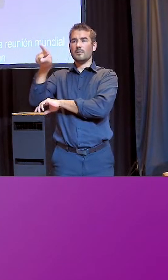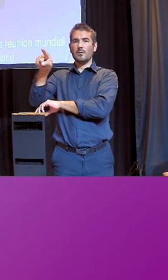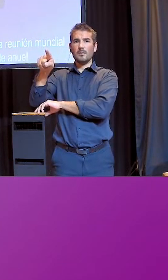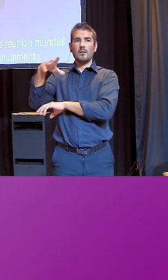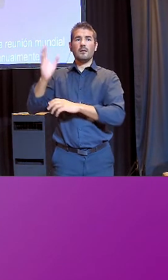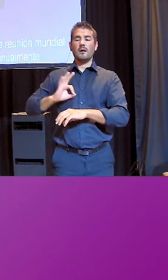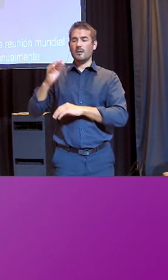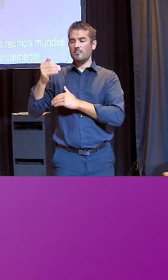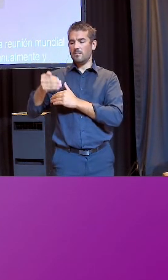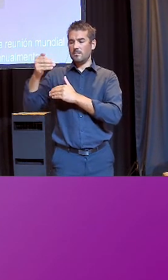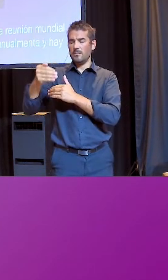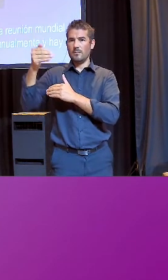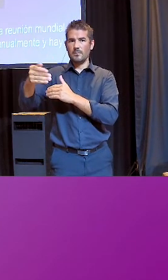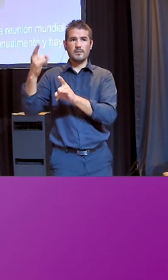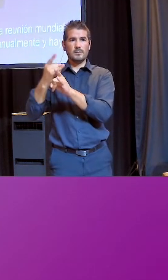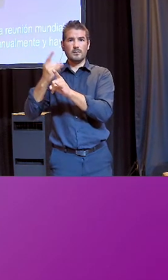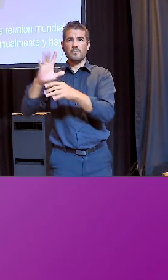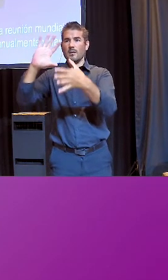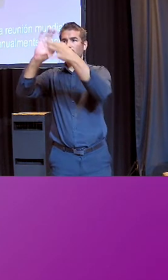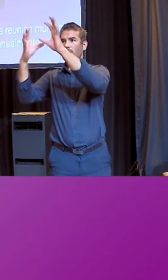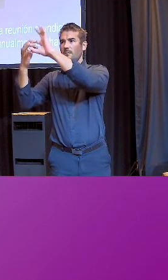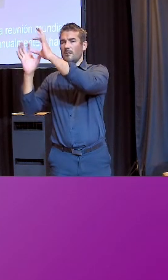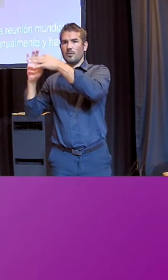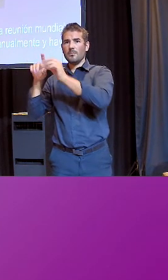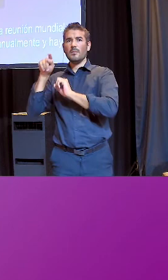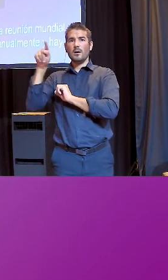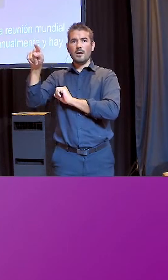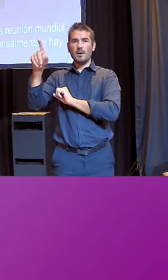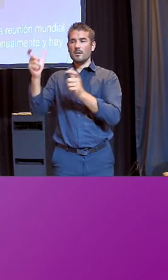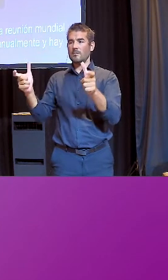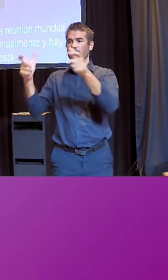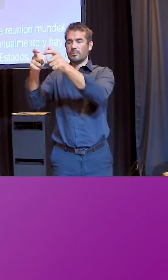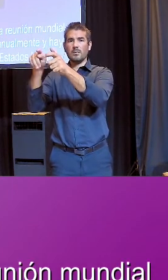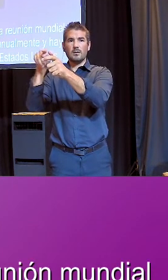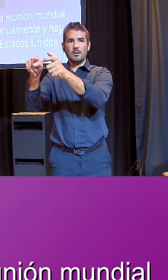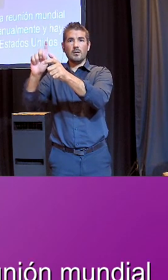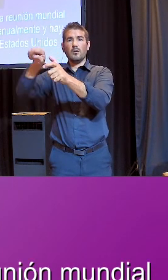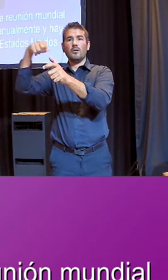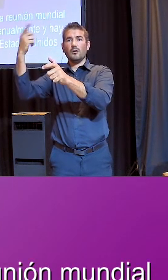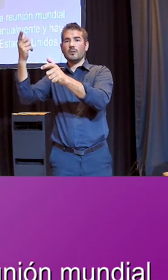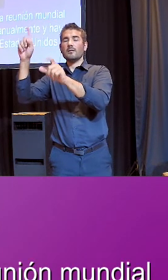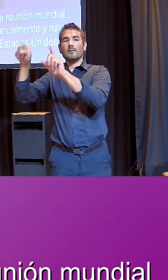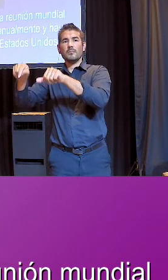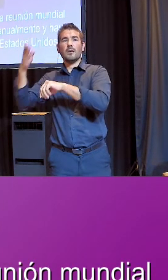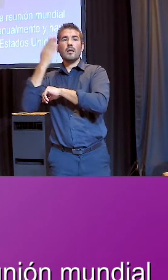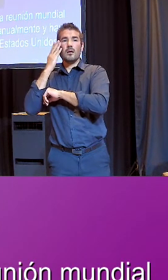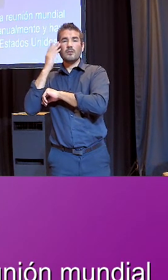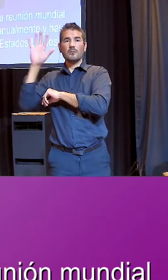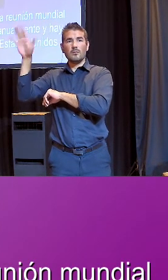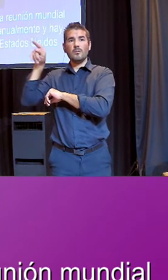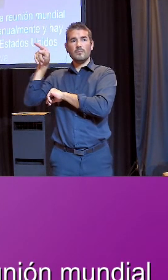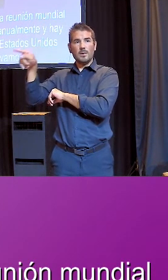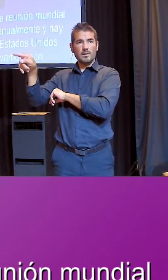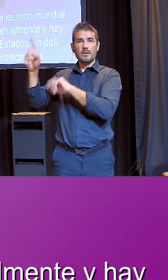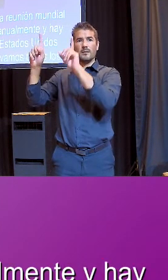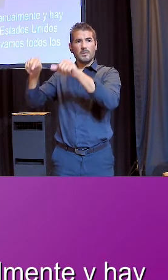anualmente y hay dos, una en Europa y una con más centro en Estados Unidos, pero todas son mundiales. Y de ahí es donde vamos todos